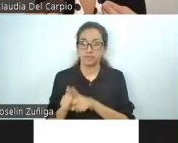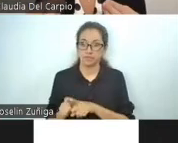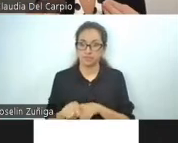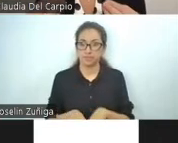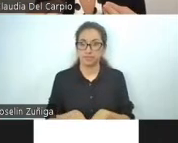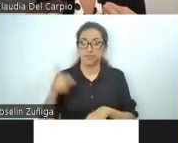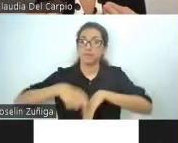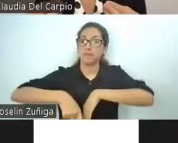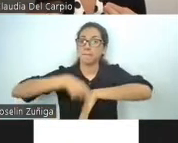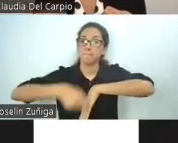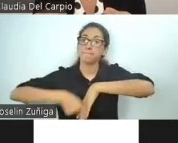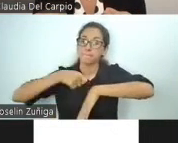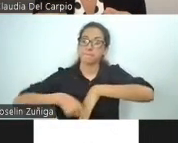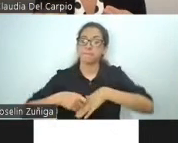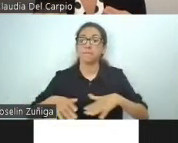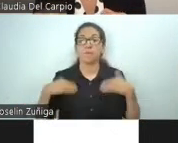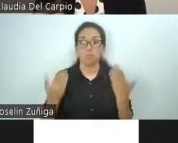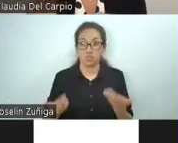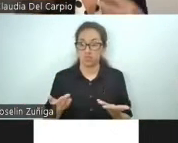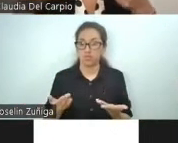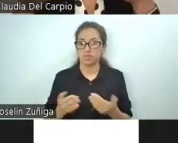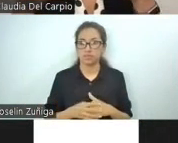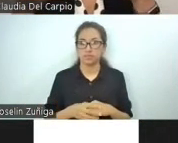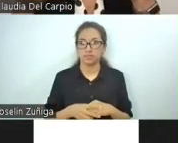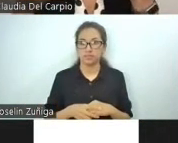técnica de la depilación puede producir